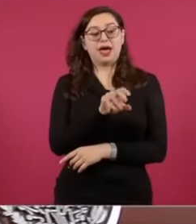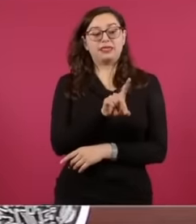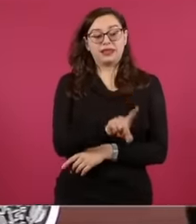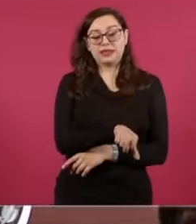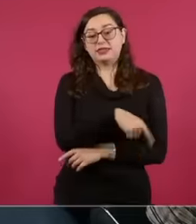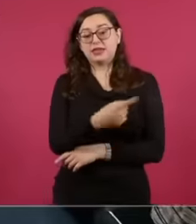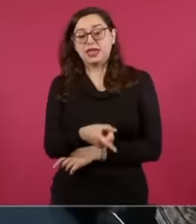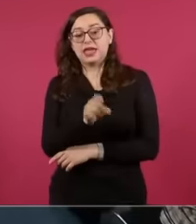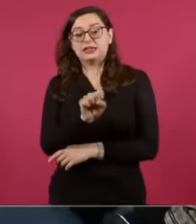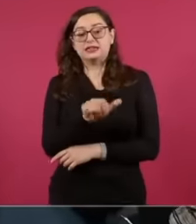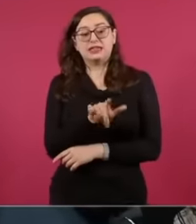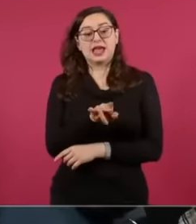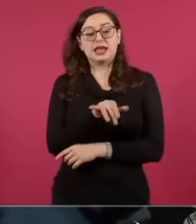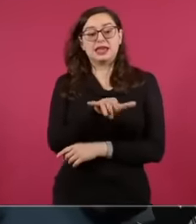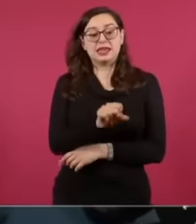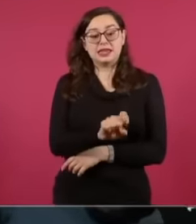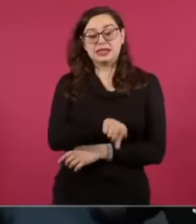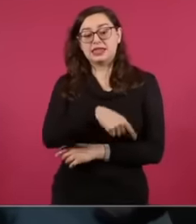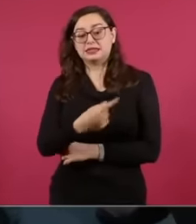Zedillo,